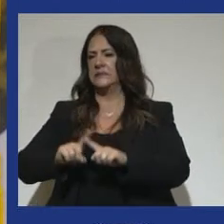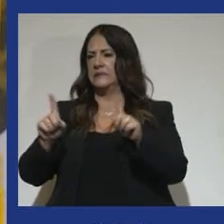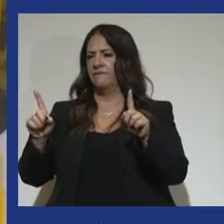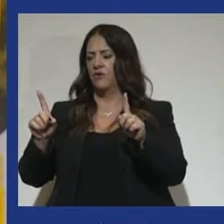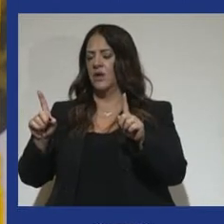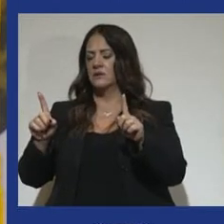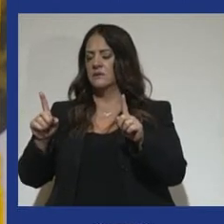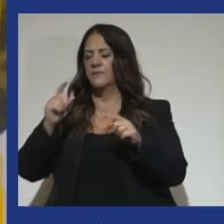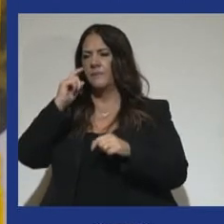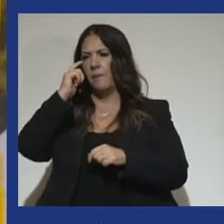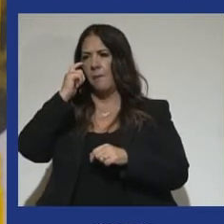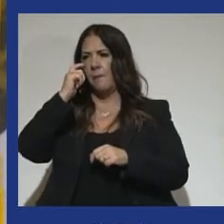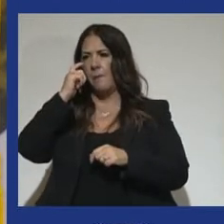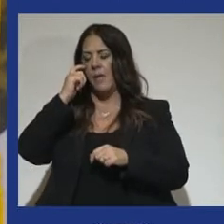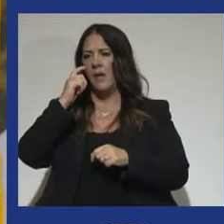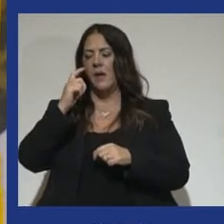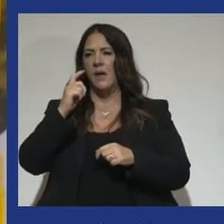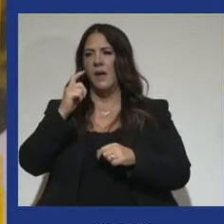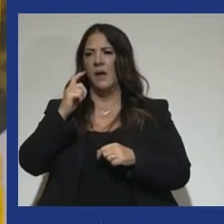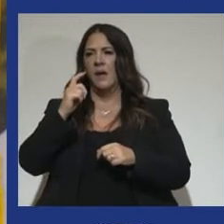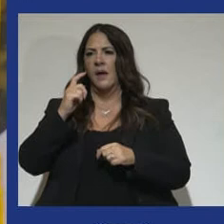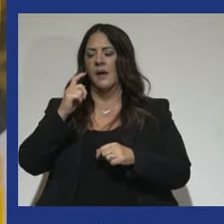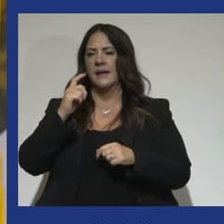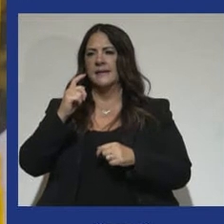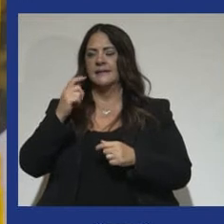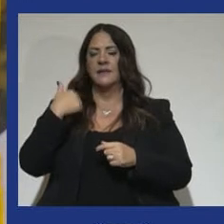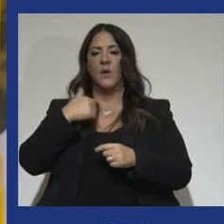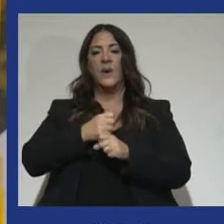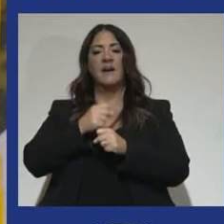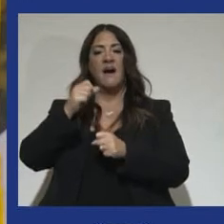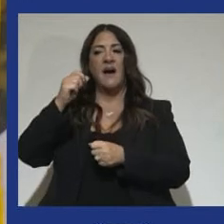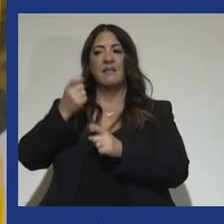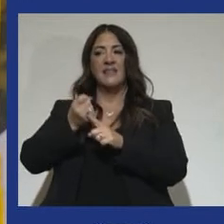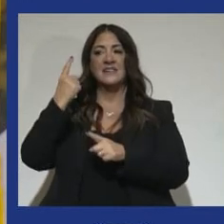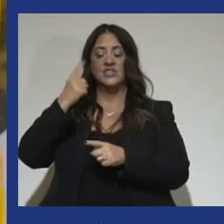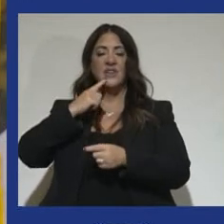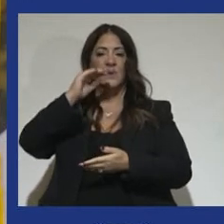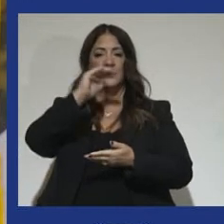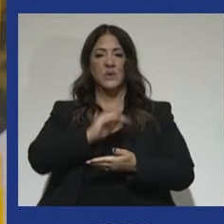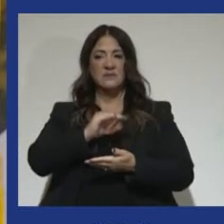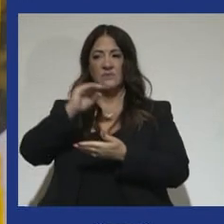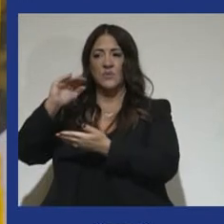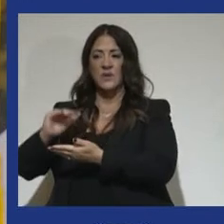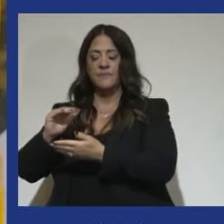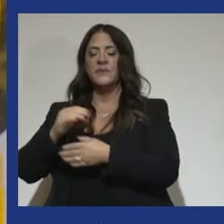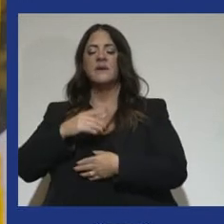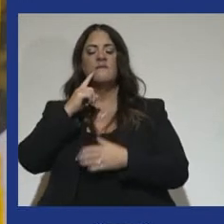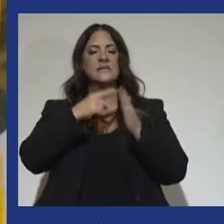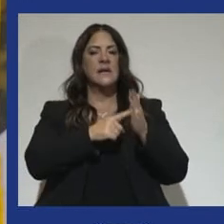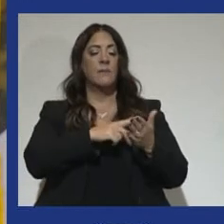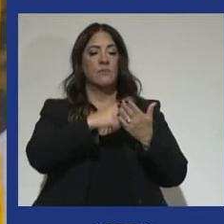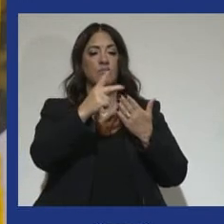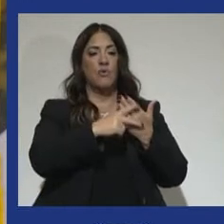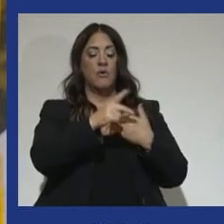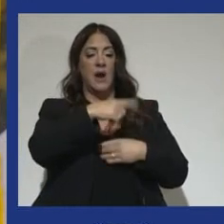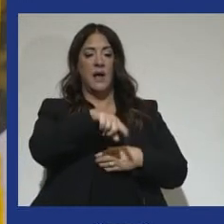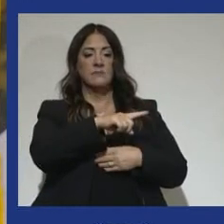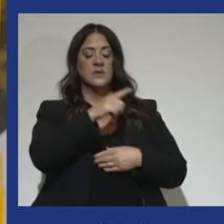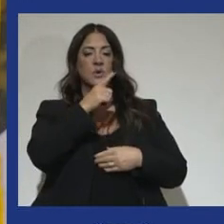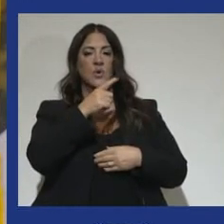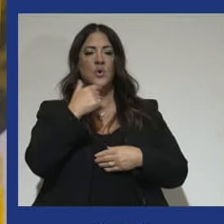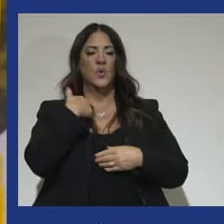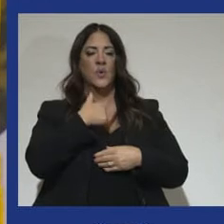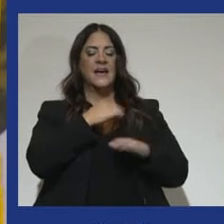hay dos series de reducciones distintas el año pasado hubo programas que